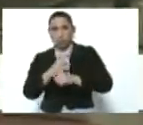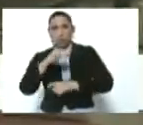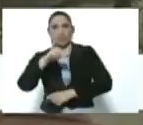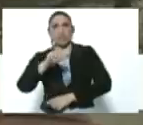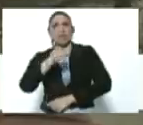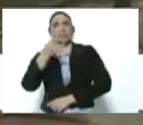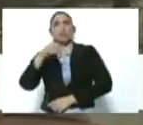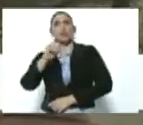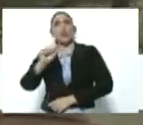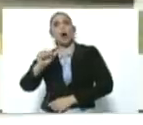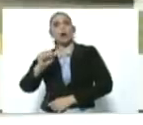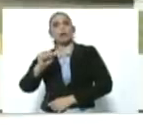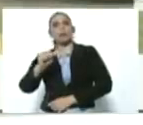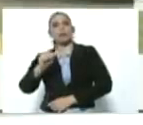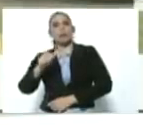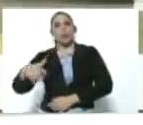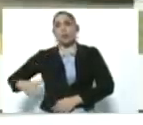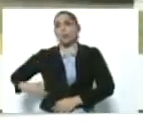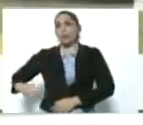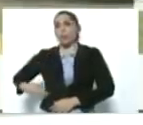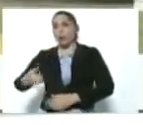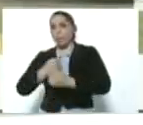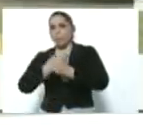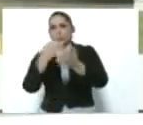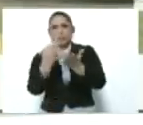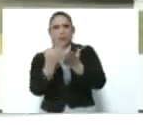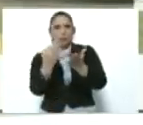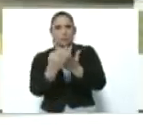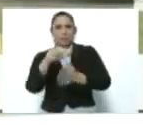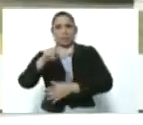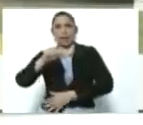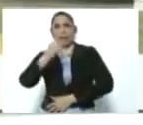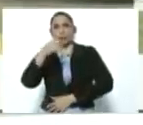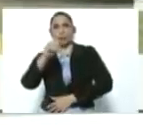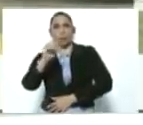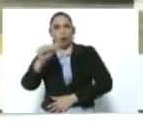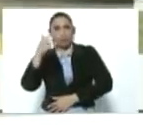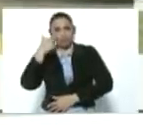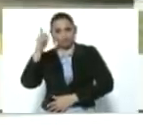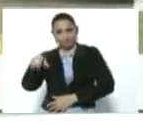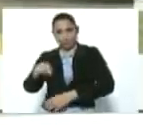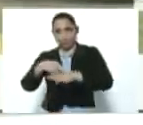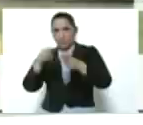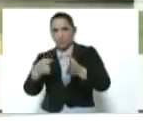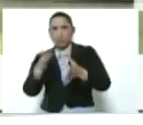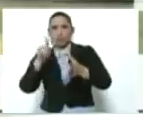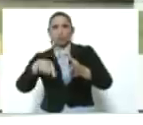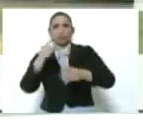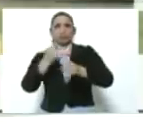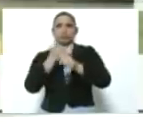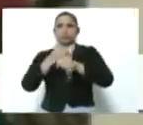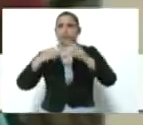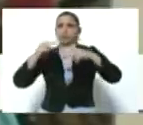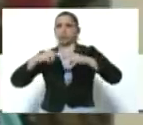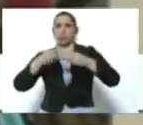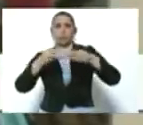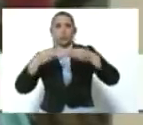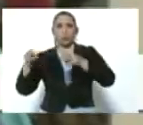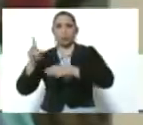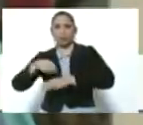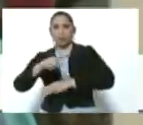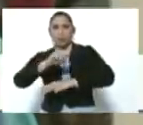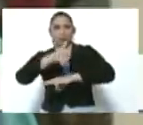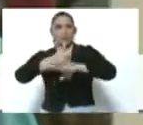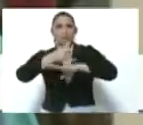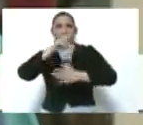humor y amor por siempre aquí ves no sólo está el ministro paredes ministro de obras públicas efe